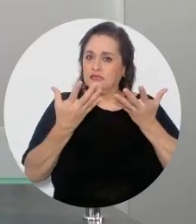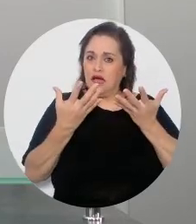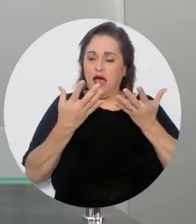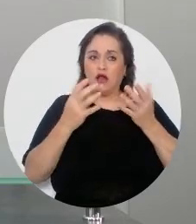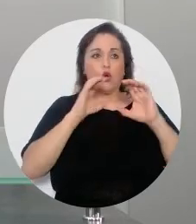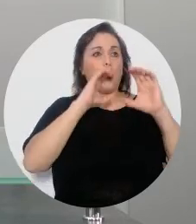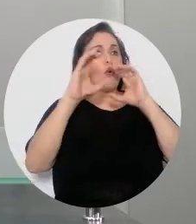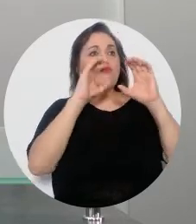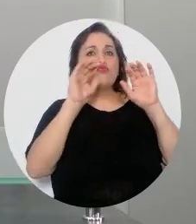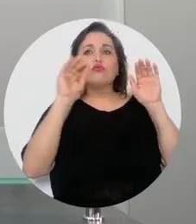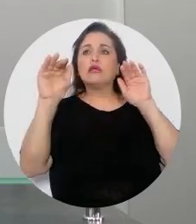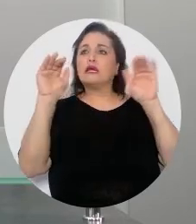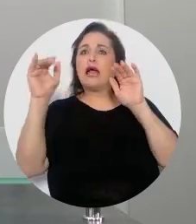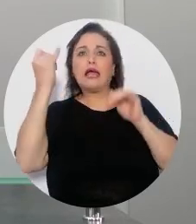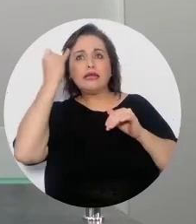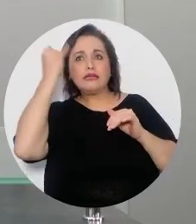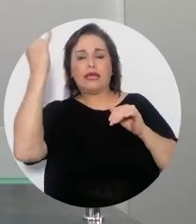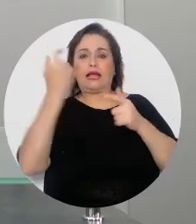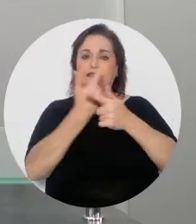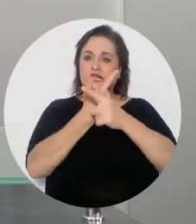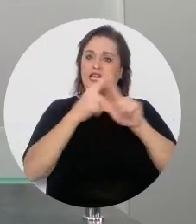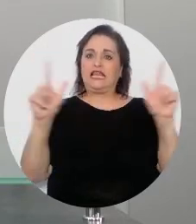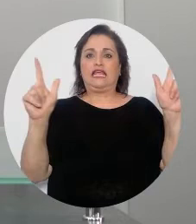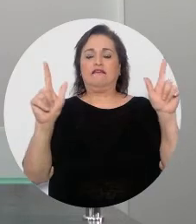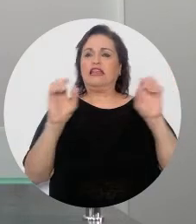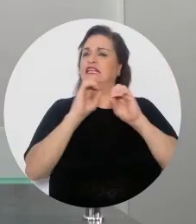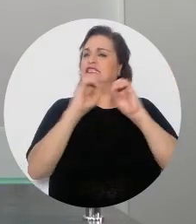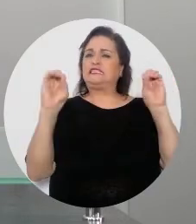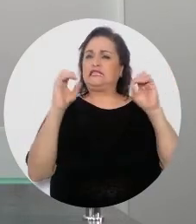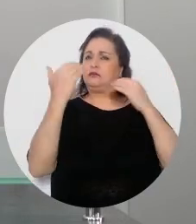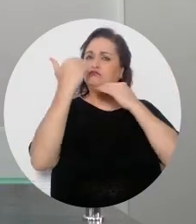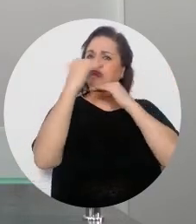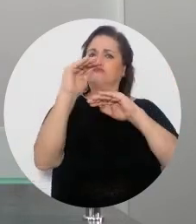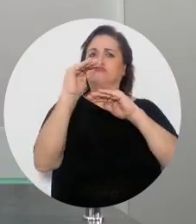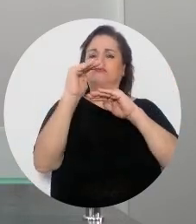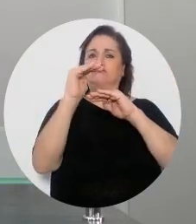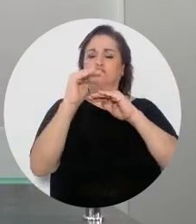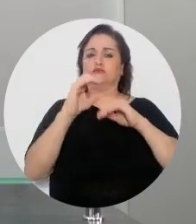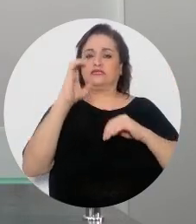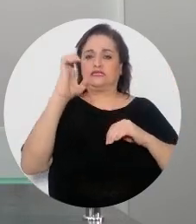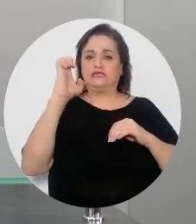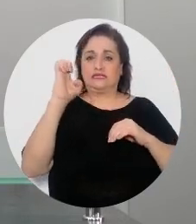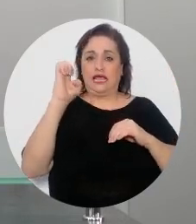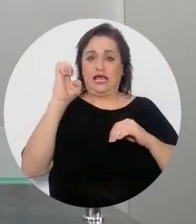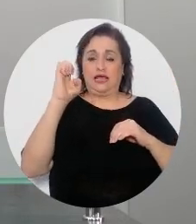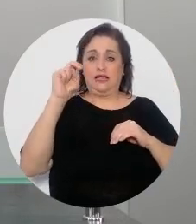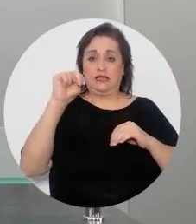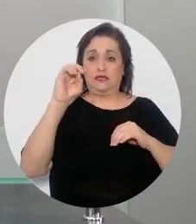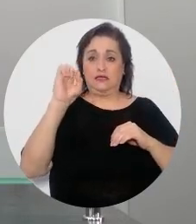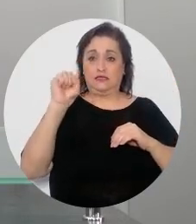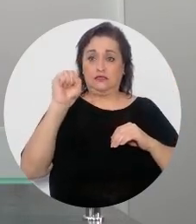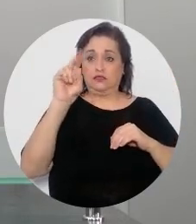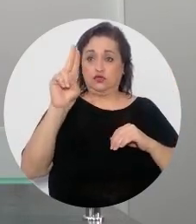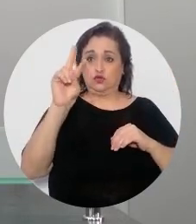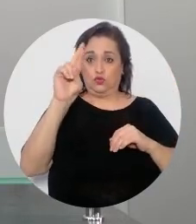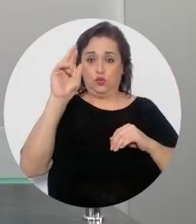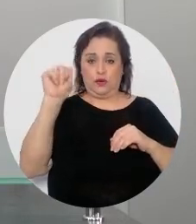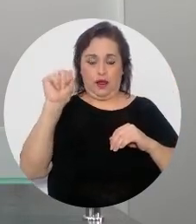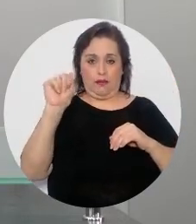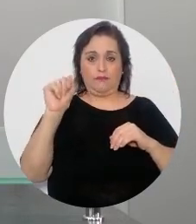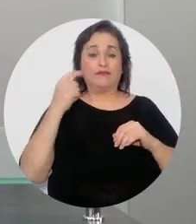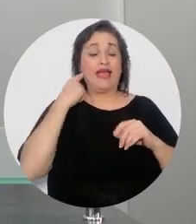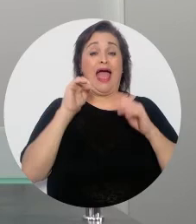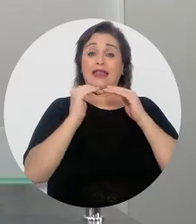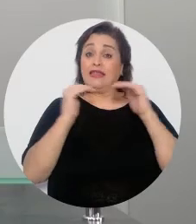de comunicar nuestras ideas de forma libre y sin censura previa. Se vincula además con la asociación con